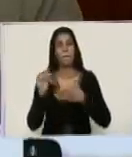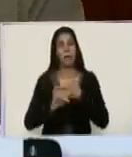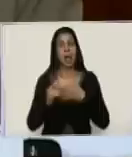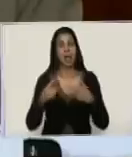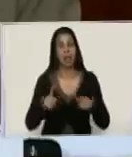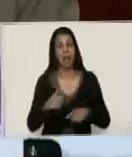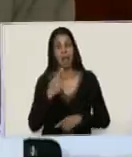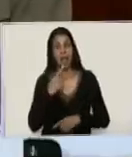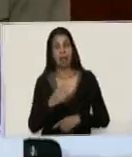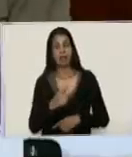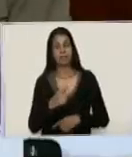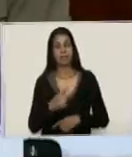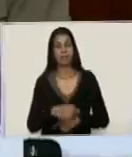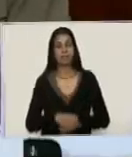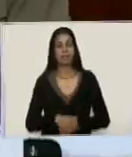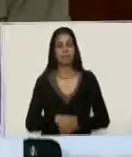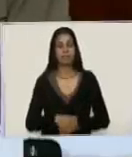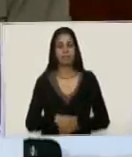Allá en el Furrial dicen,